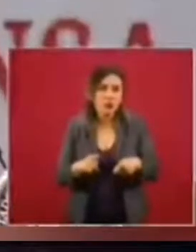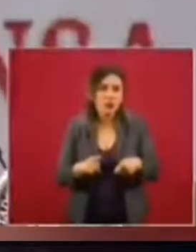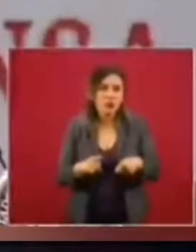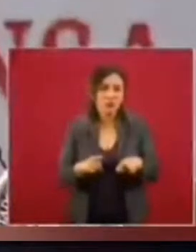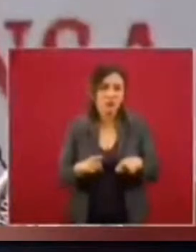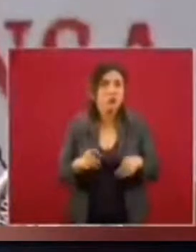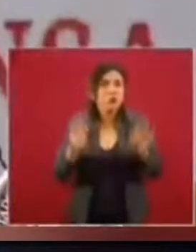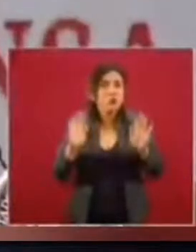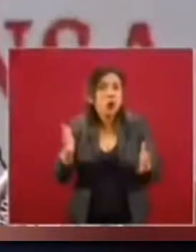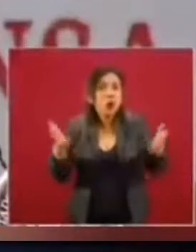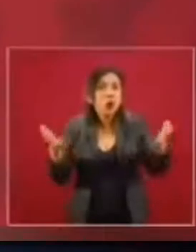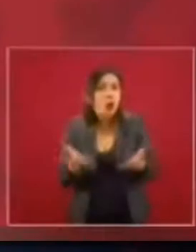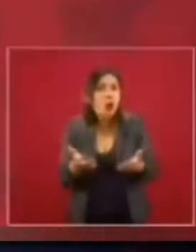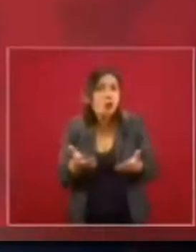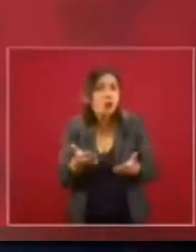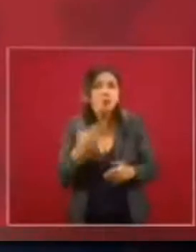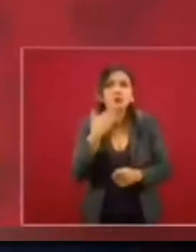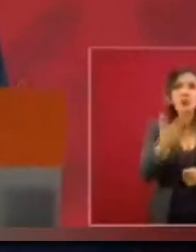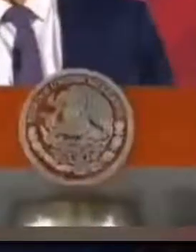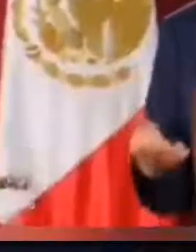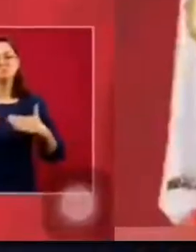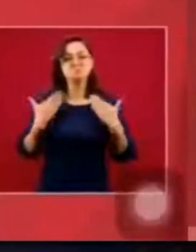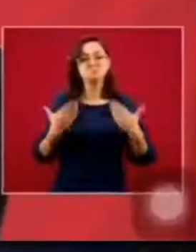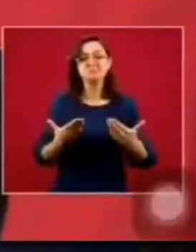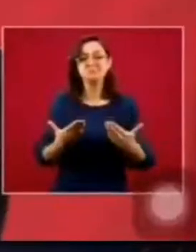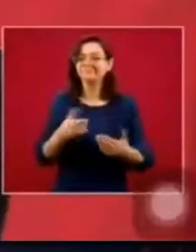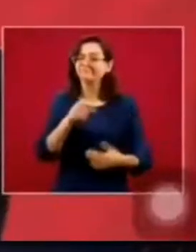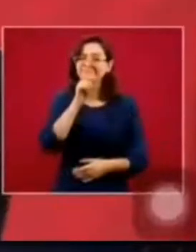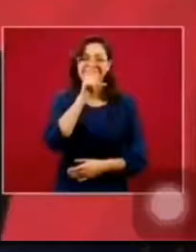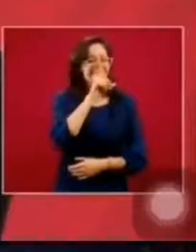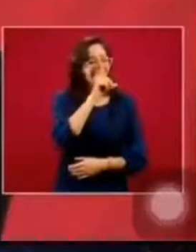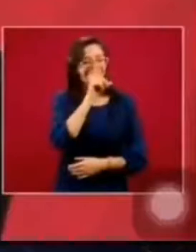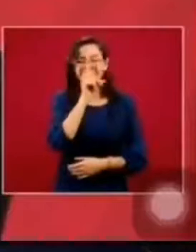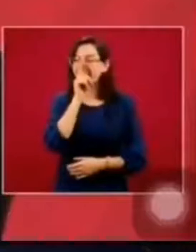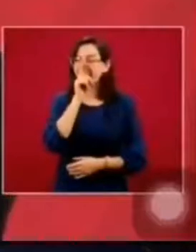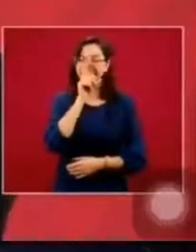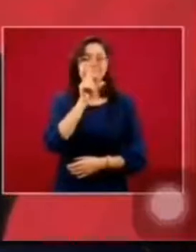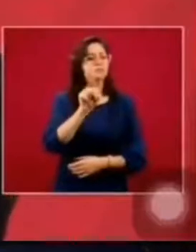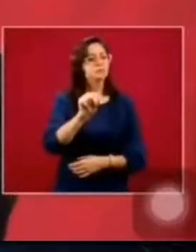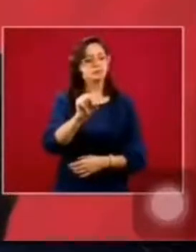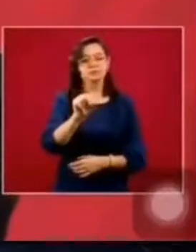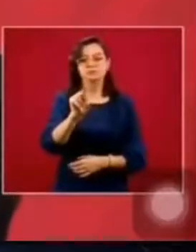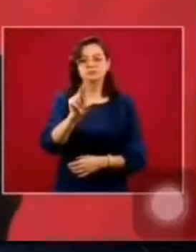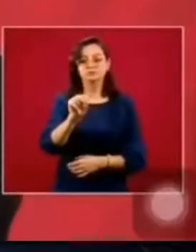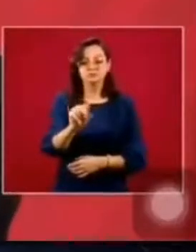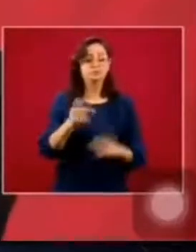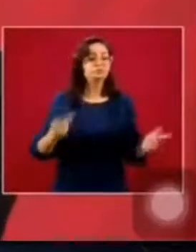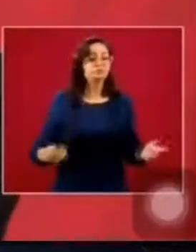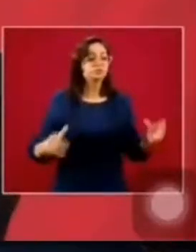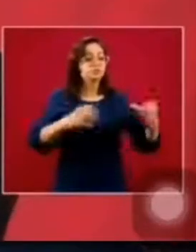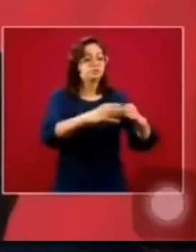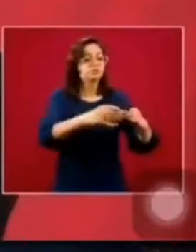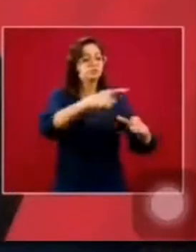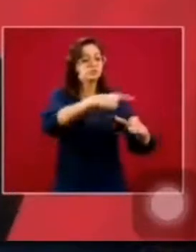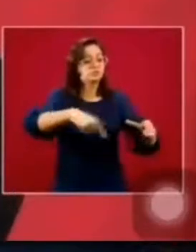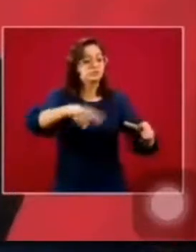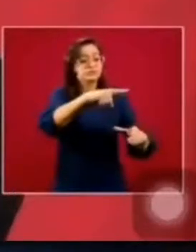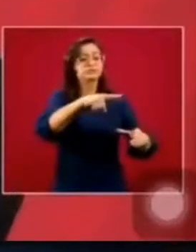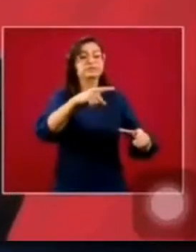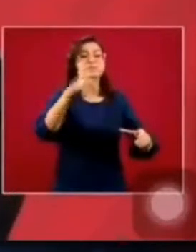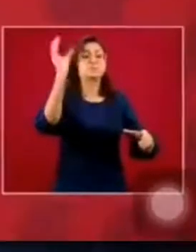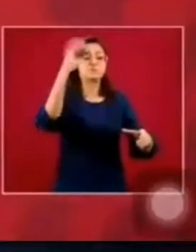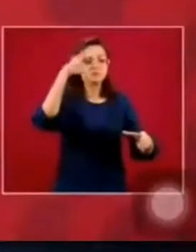lo hicimos sin medidas coercitivas. Tenemos las proyecciones de los técnicos, de los científicos, de los